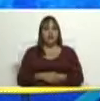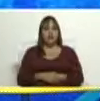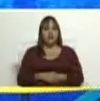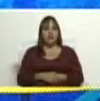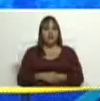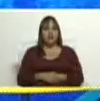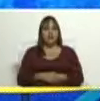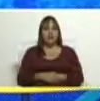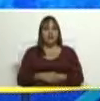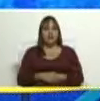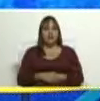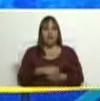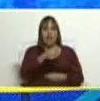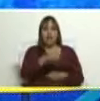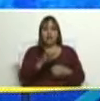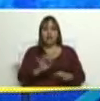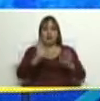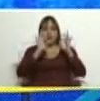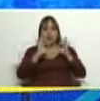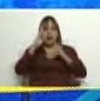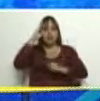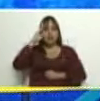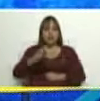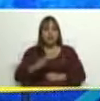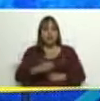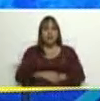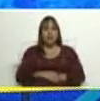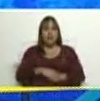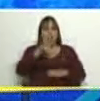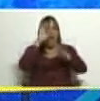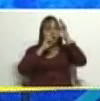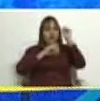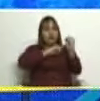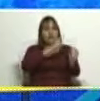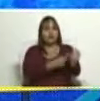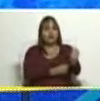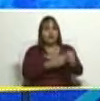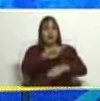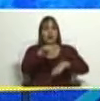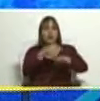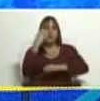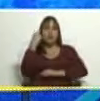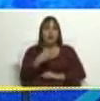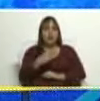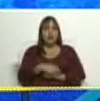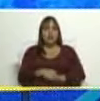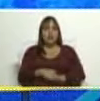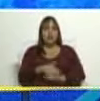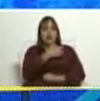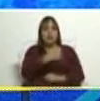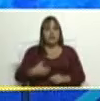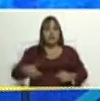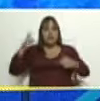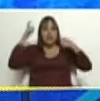Esto es técnica militar, aprendida de la Fuerza Armada y de nuestro comandante Chávez.